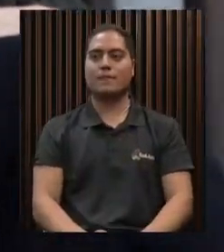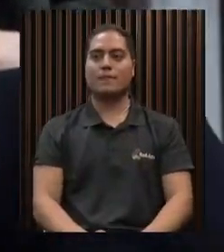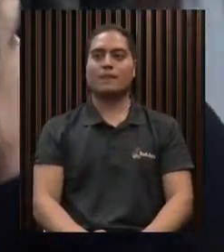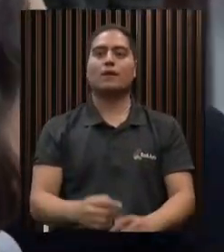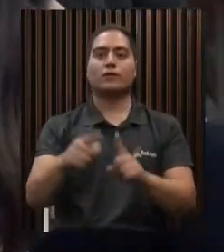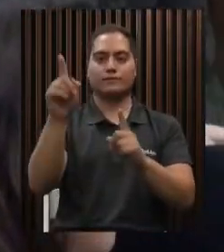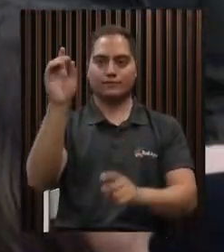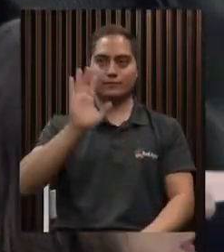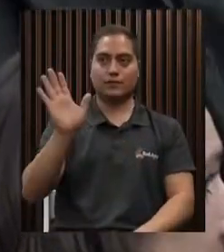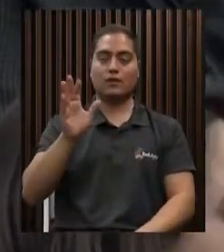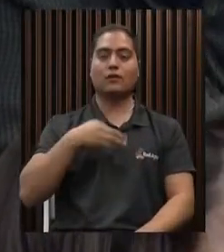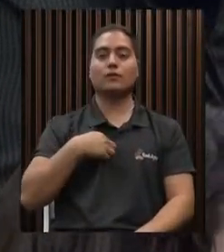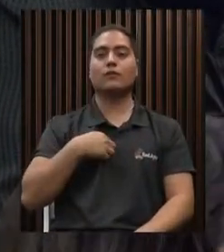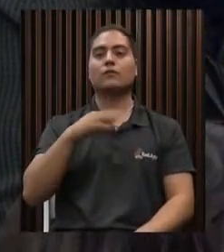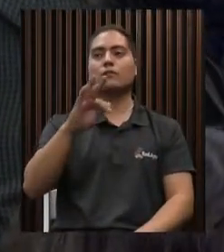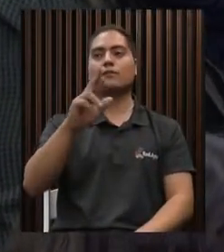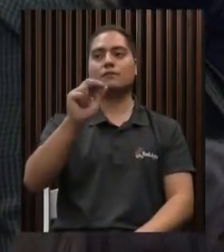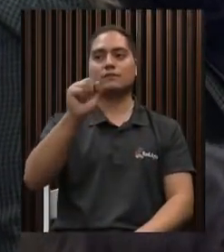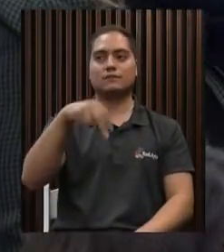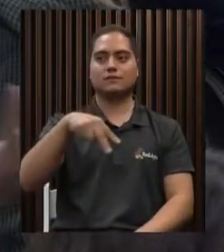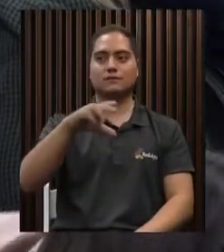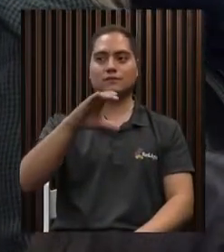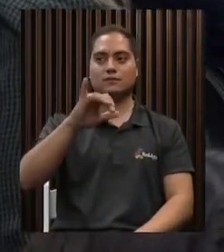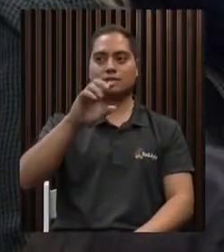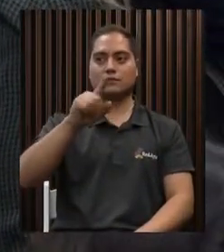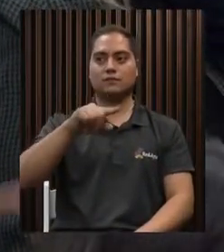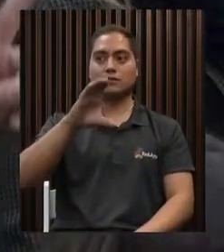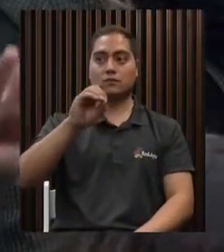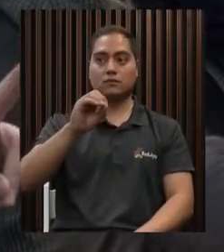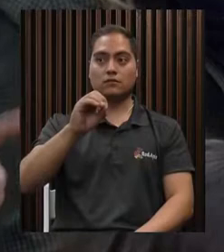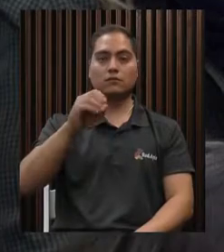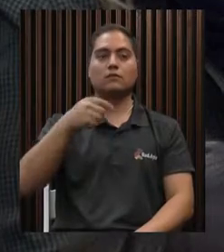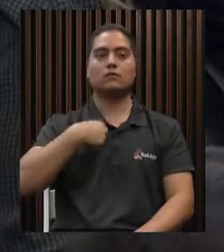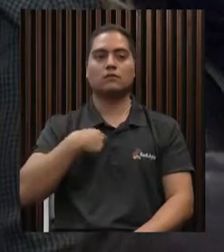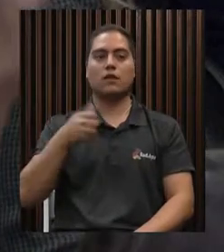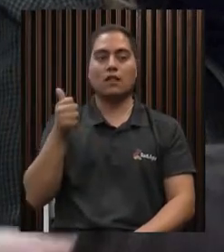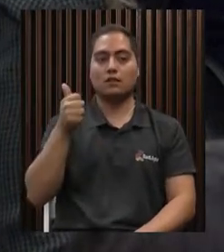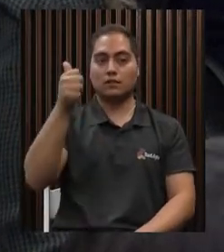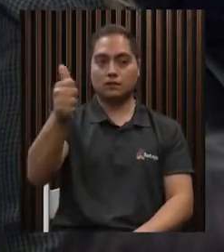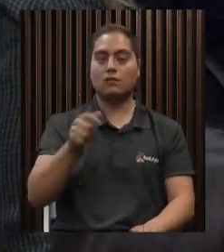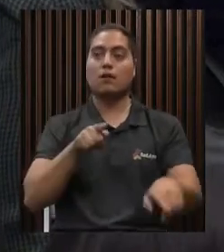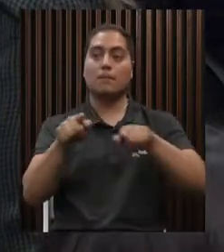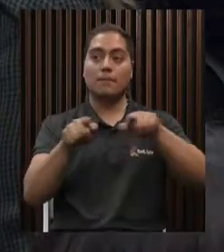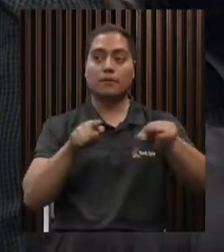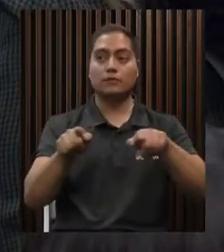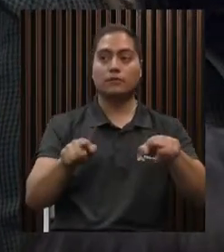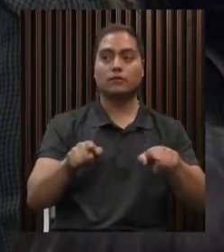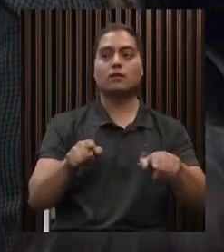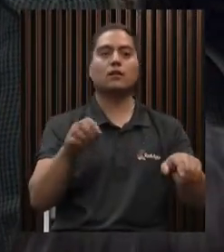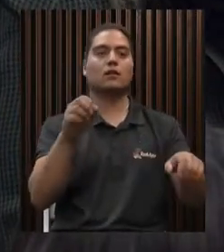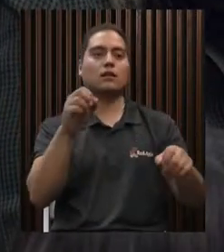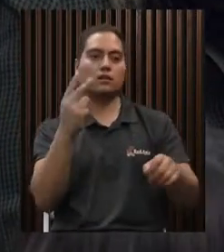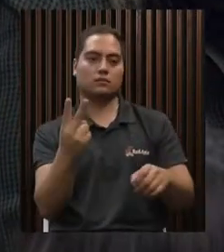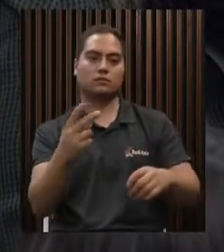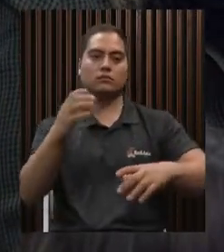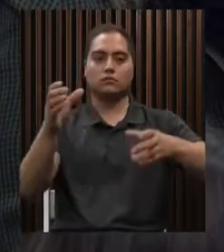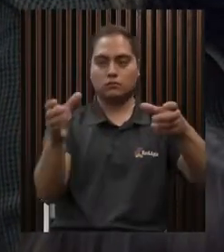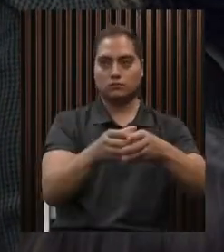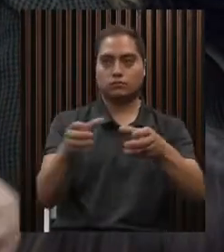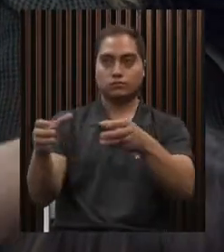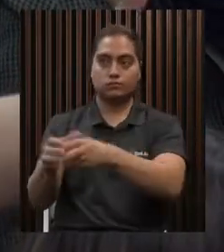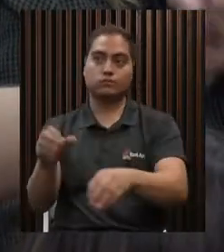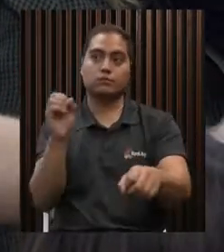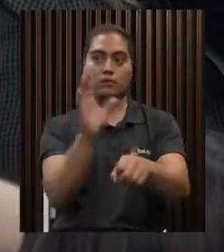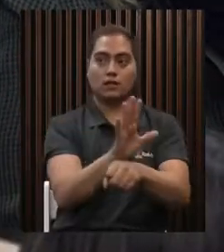Hola, soy Francisco Medina, soy director y productor de 2 compañías de teatro, una de ellas de danza para primera infancia, que ha realizado